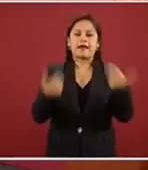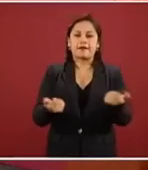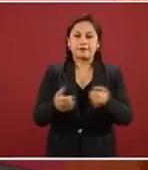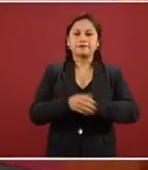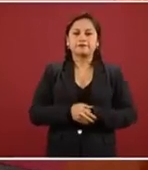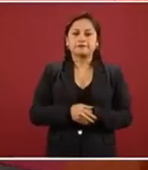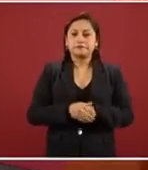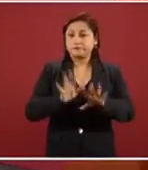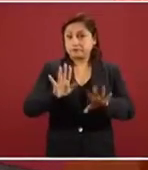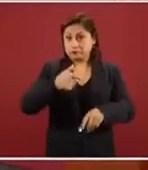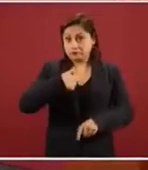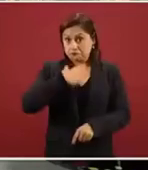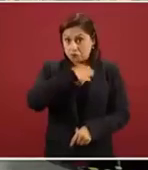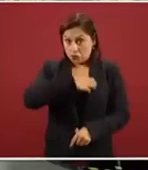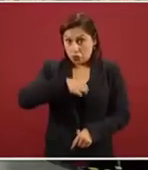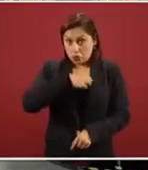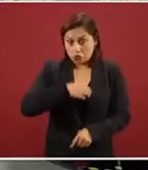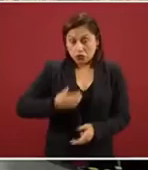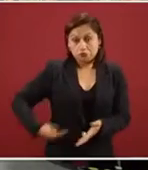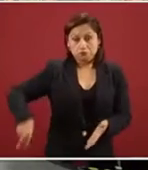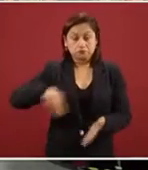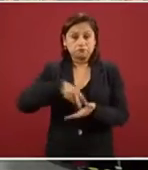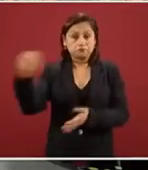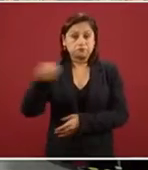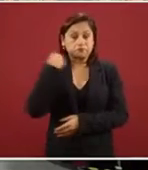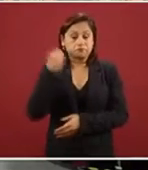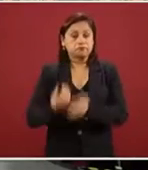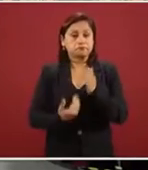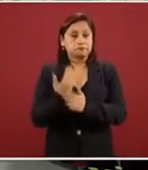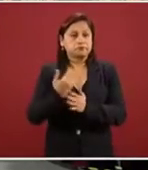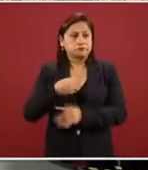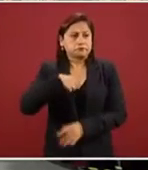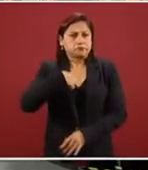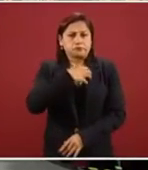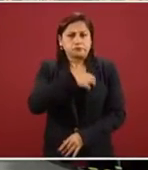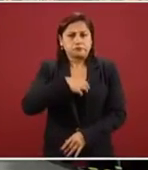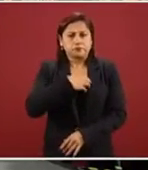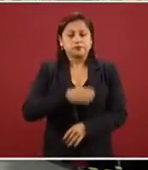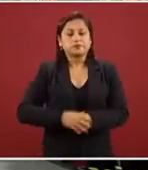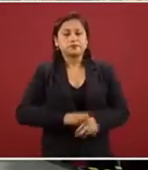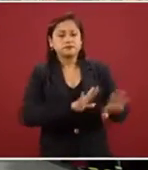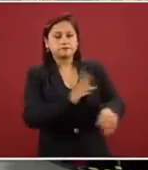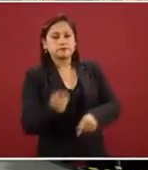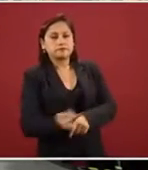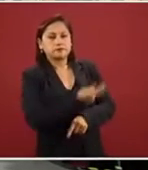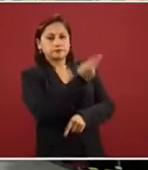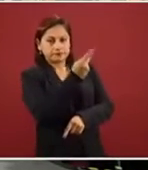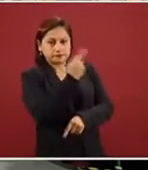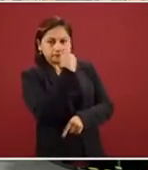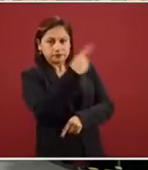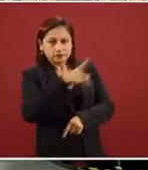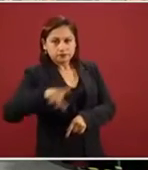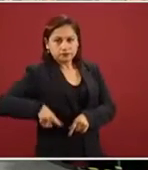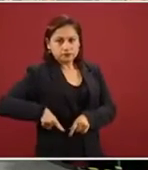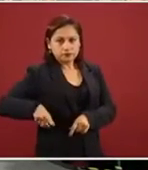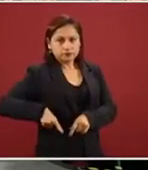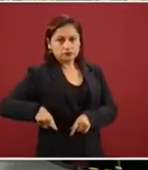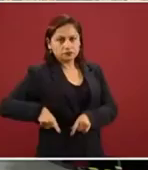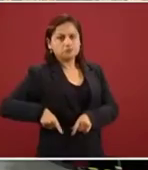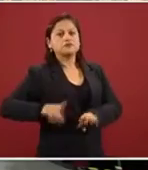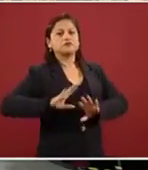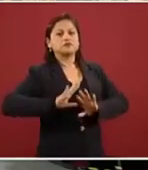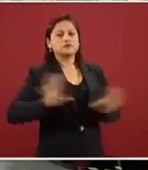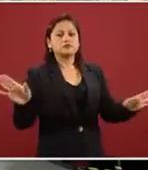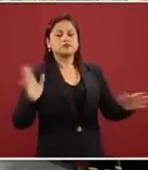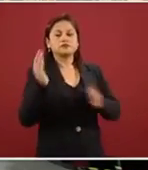lo de las conferencias y también de las mañanas. ¿Le permitió a su gobierno que los medios tradicionales ya no tuvieran las carteras gordas de